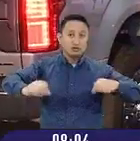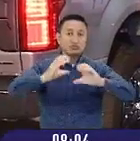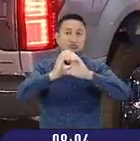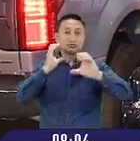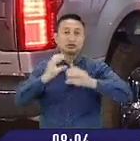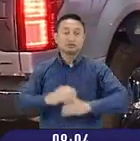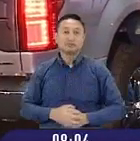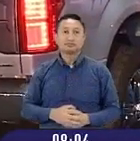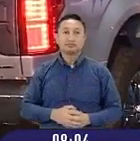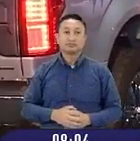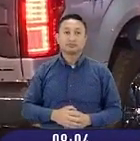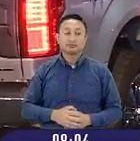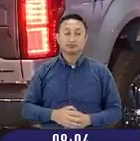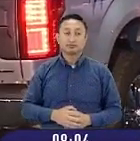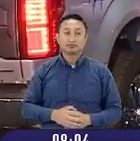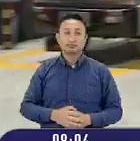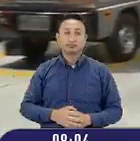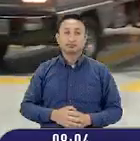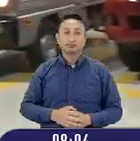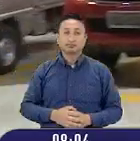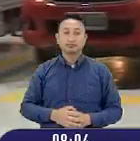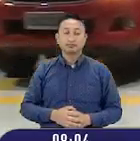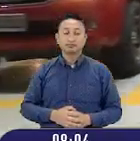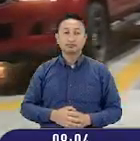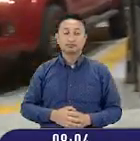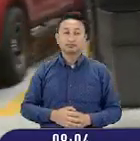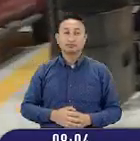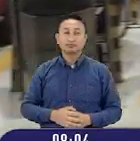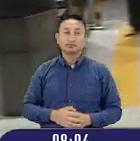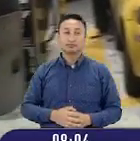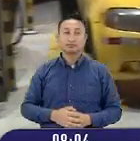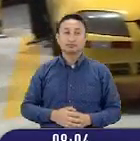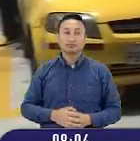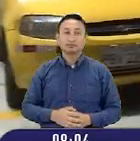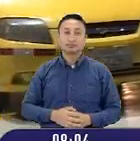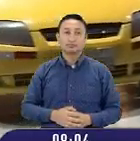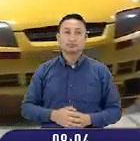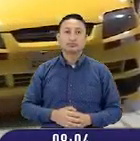camionetas de transporte liviano mixto informó Miguel Ángel Bedoya